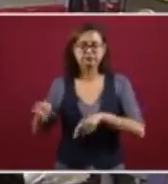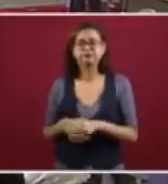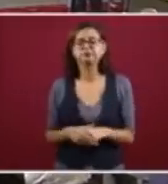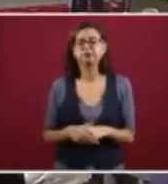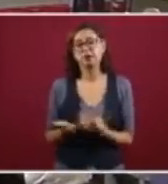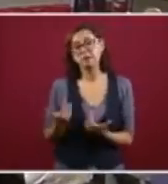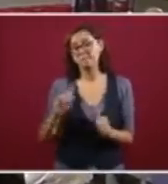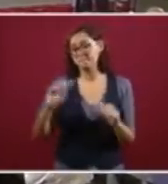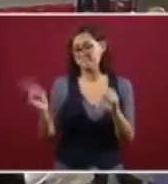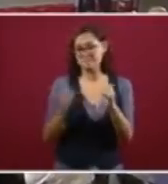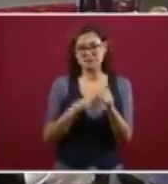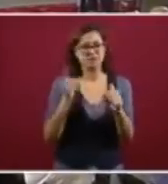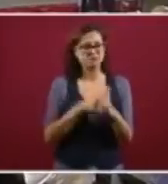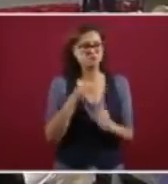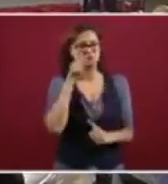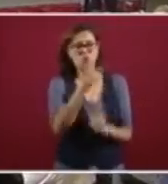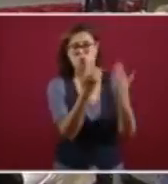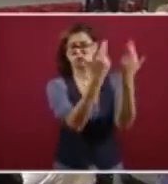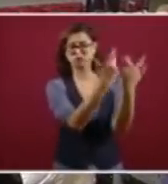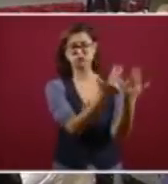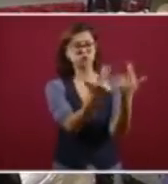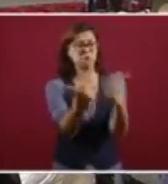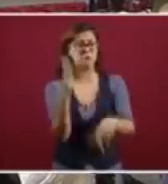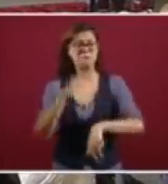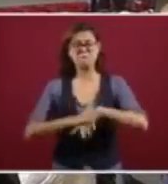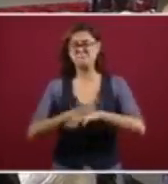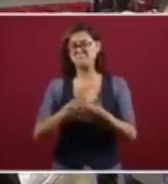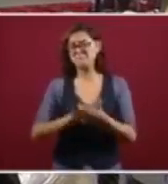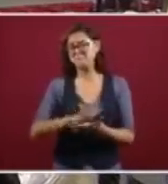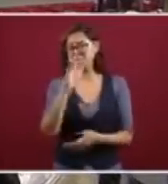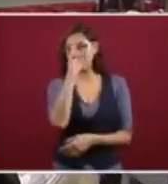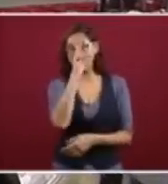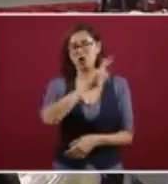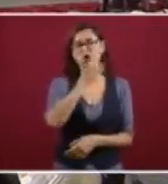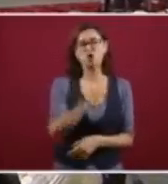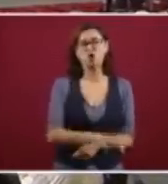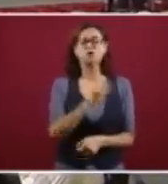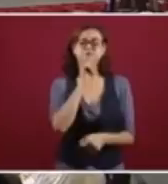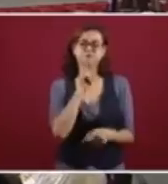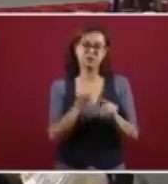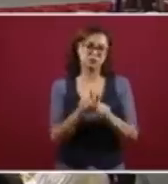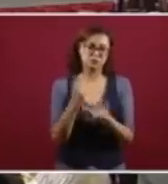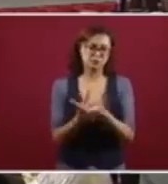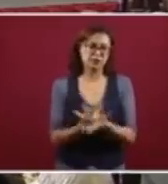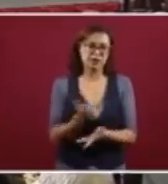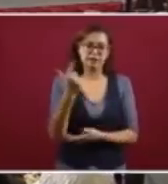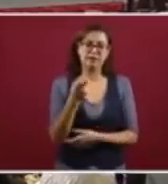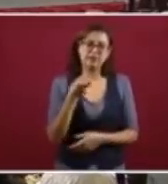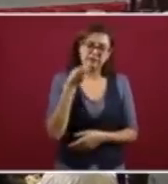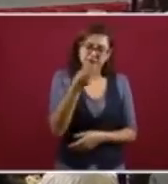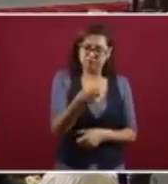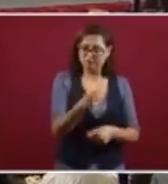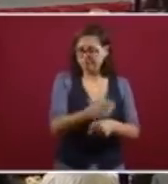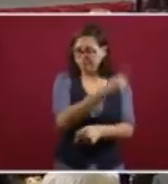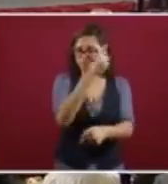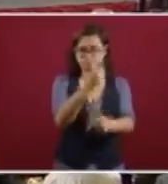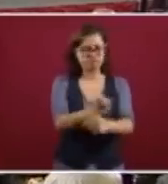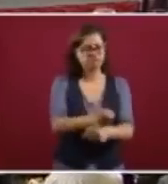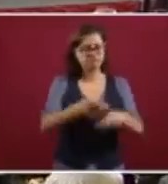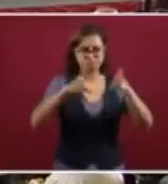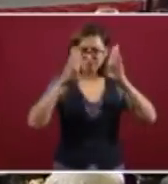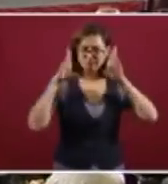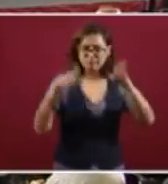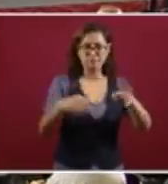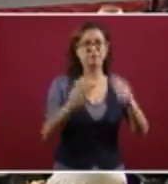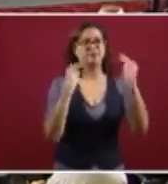mayor cantidad de daños y donde el daño fue más grave. Por eso se está dando prioridad a donde hubo vivienda daño